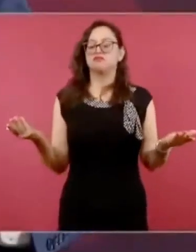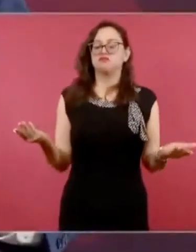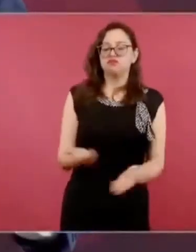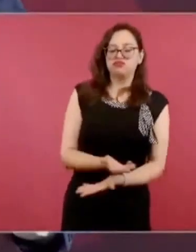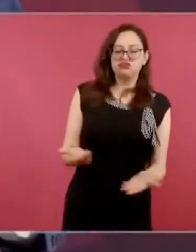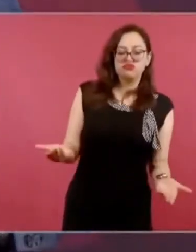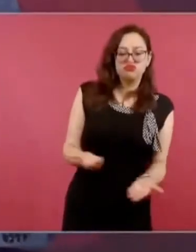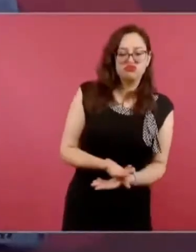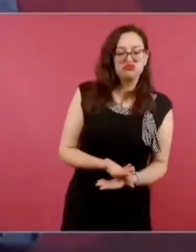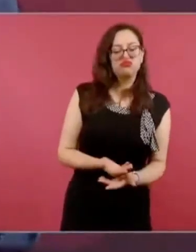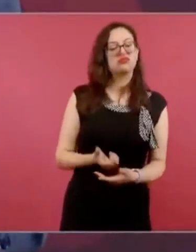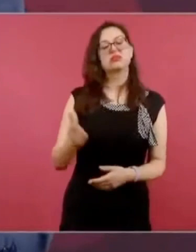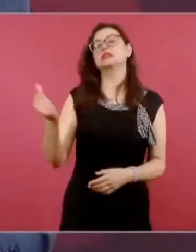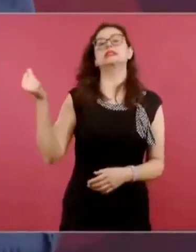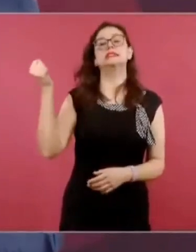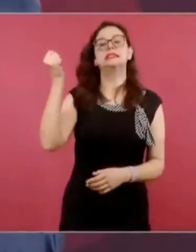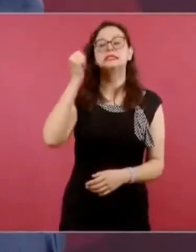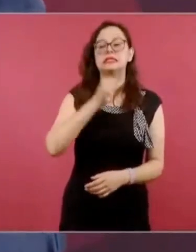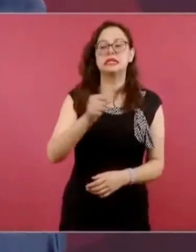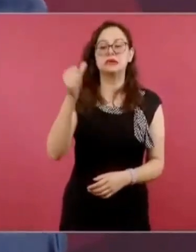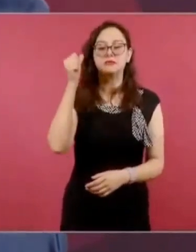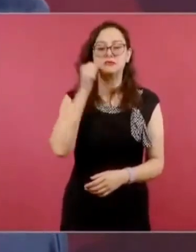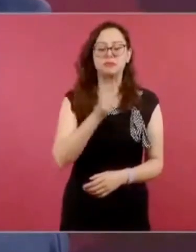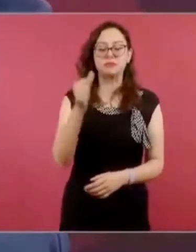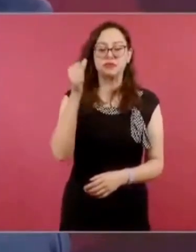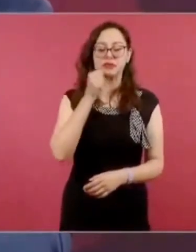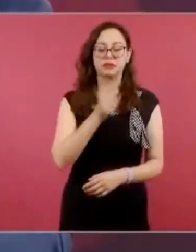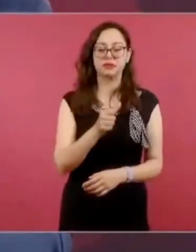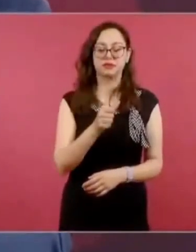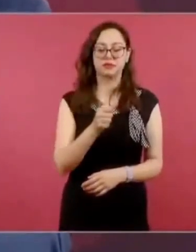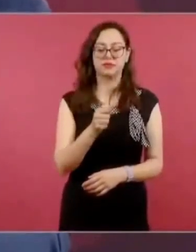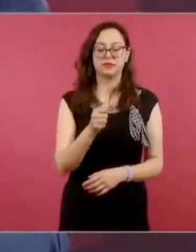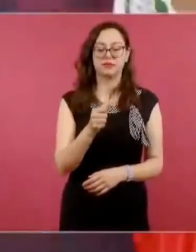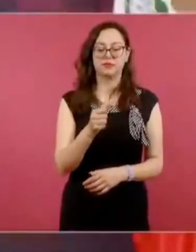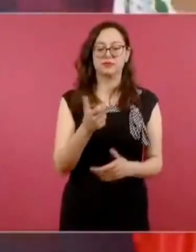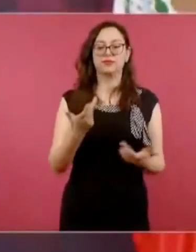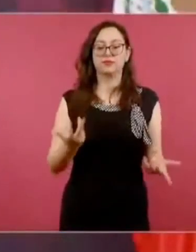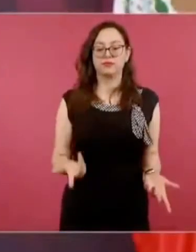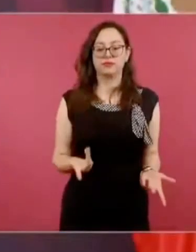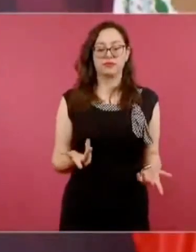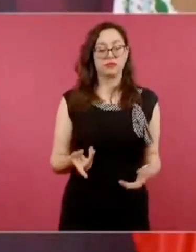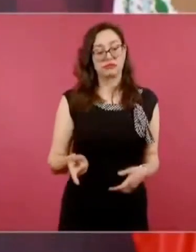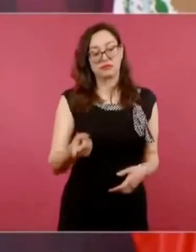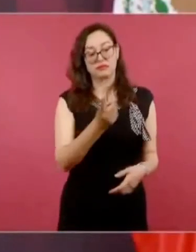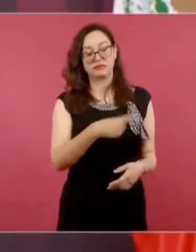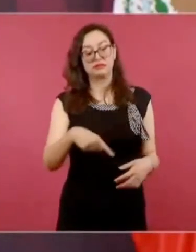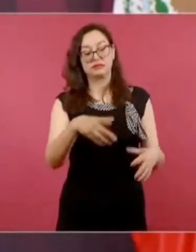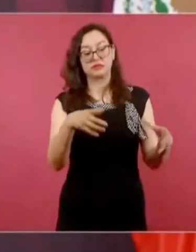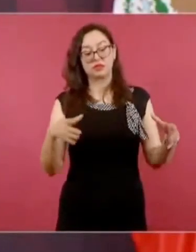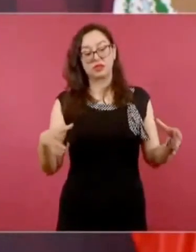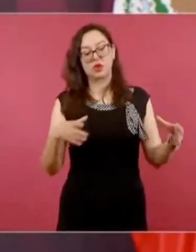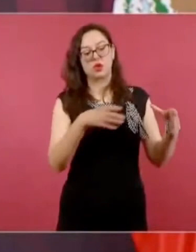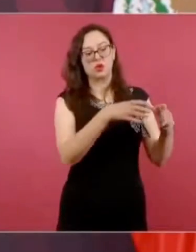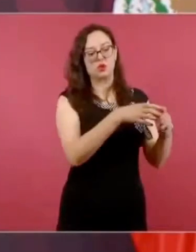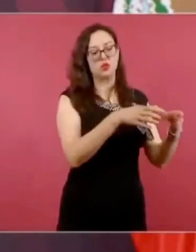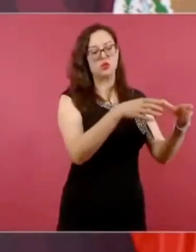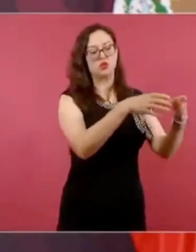Y no olvidar que para enfrentar a esas mafias